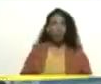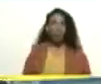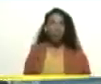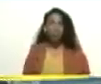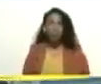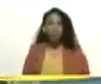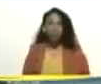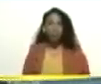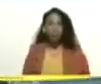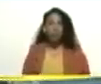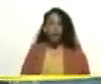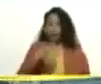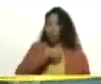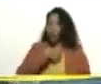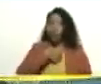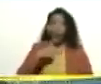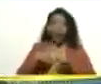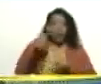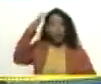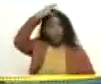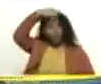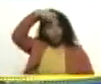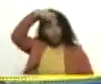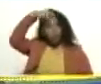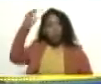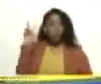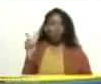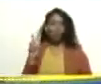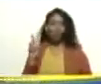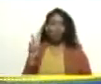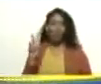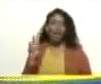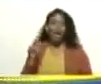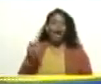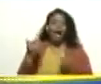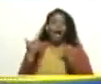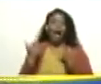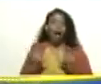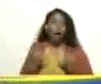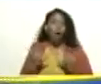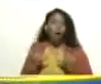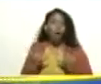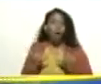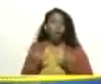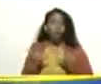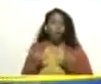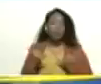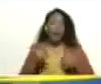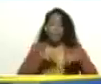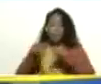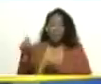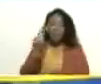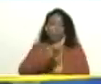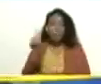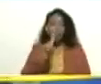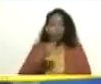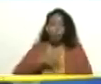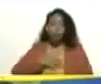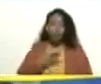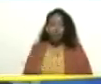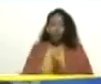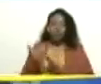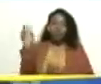no pudo tronco en Venezuela no podrán ningún imperio con Venezuela porque estamos plantados